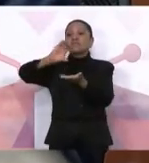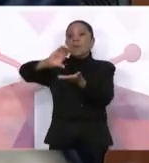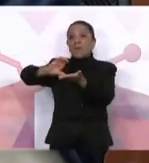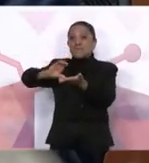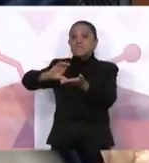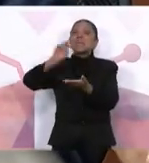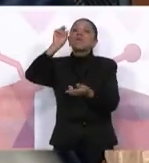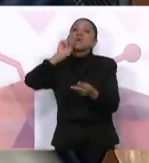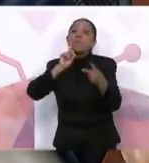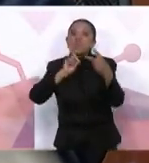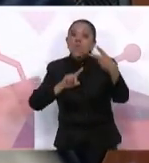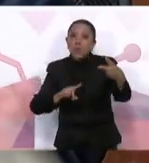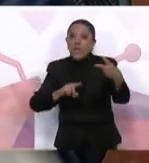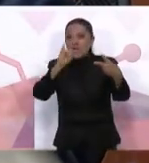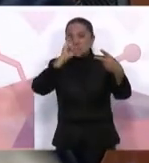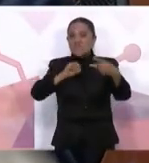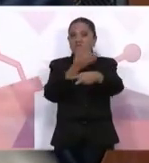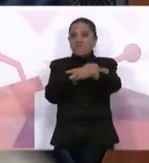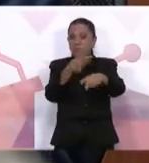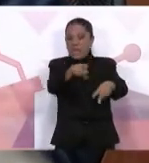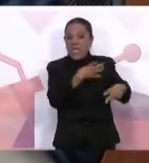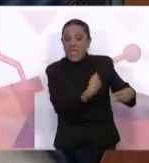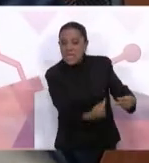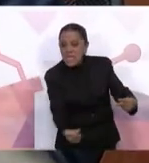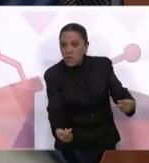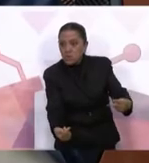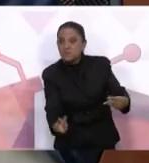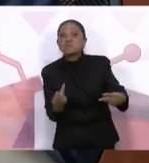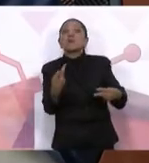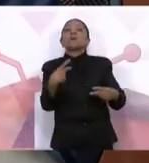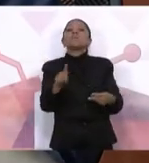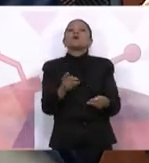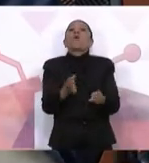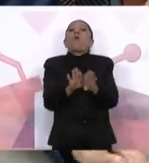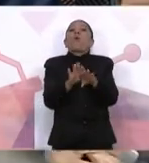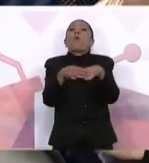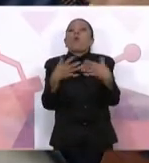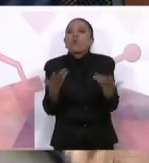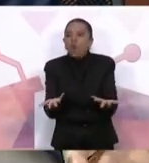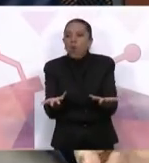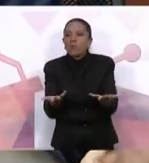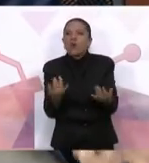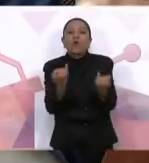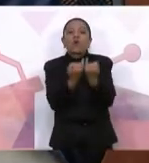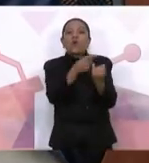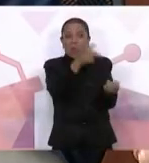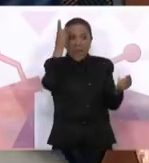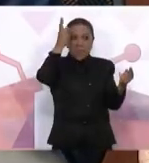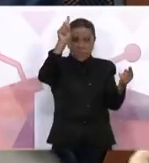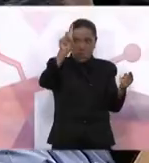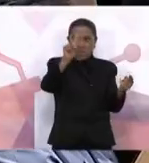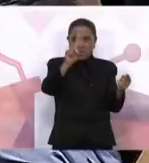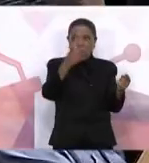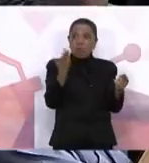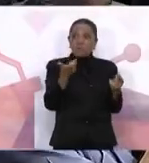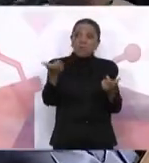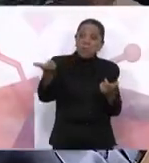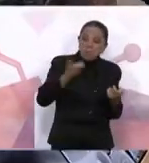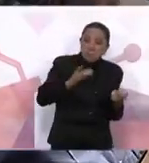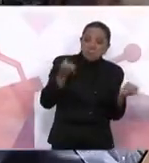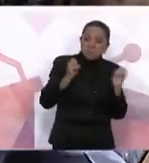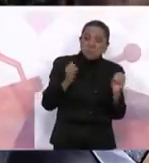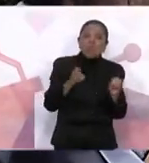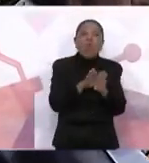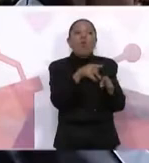que pasan la vida para sus hijos pero cuál va a ser el método compensatorio con los transportistas sin demagogia que ellos sigan ganando